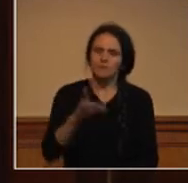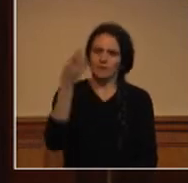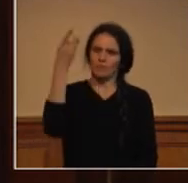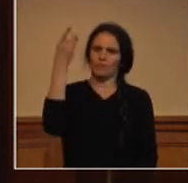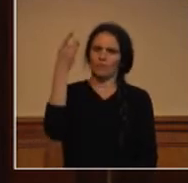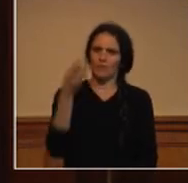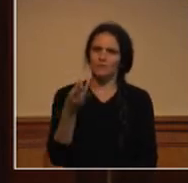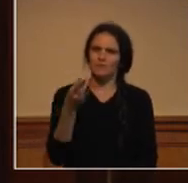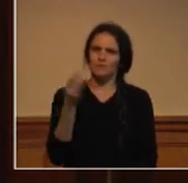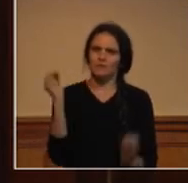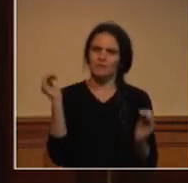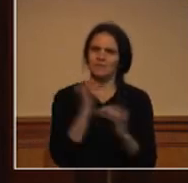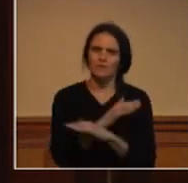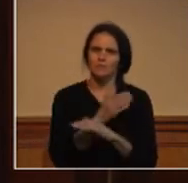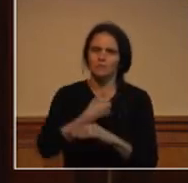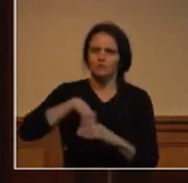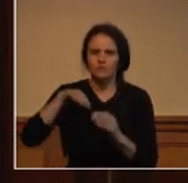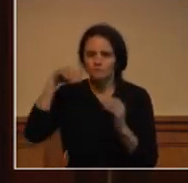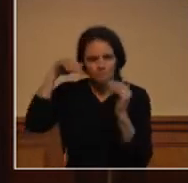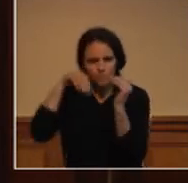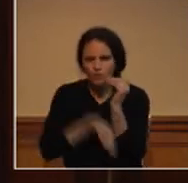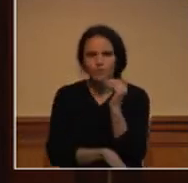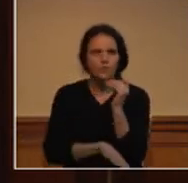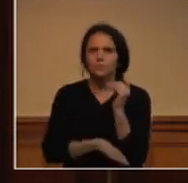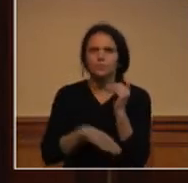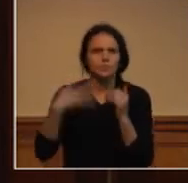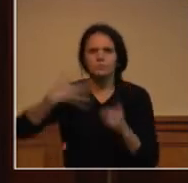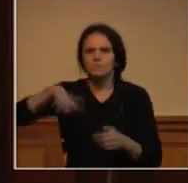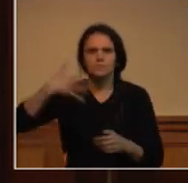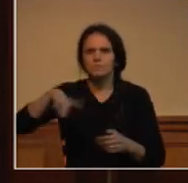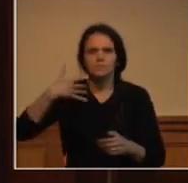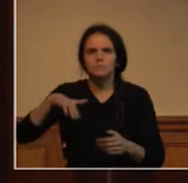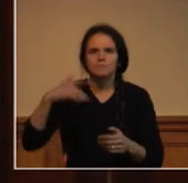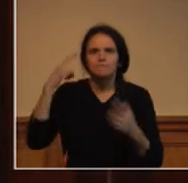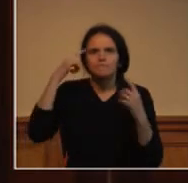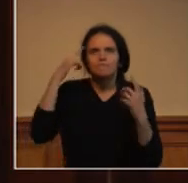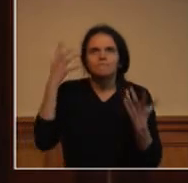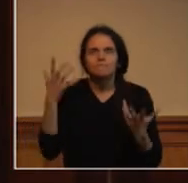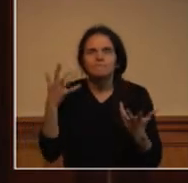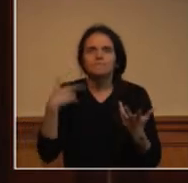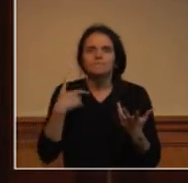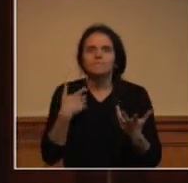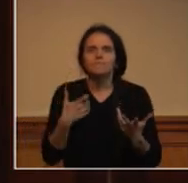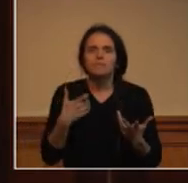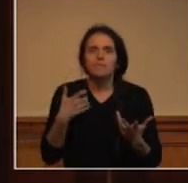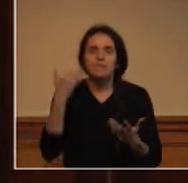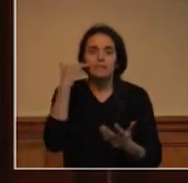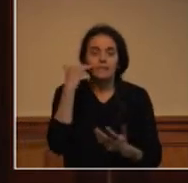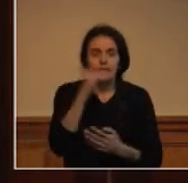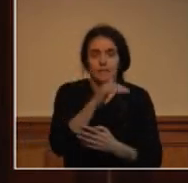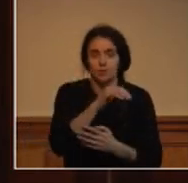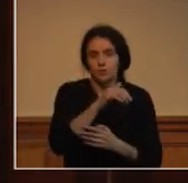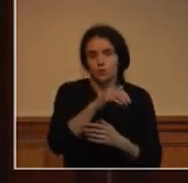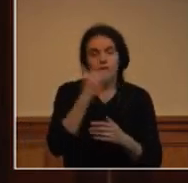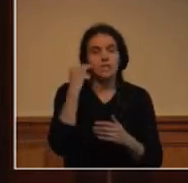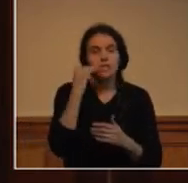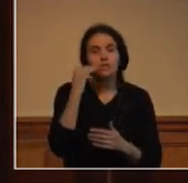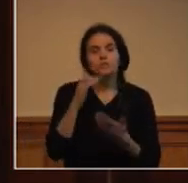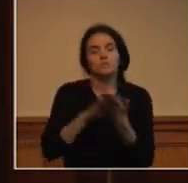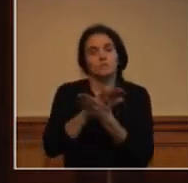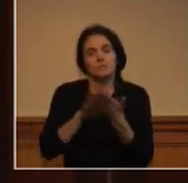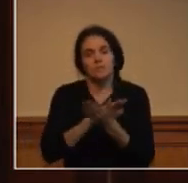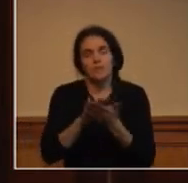que inmediatamente generó un profundo revuelo en CEDETI y fue que en niños portadores de